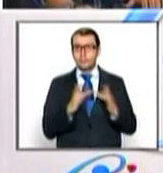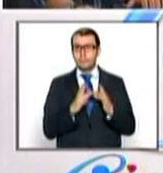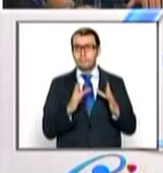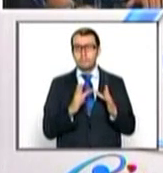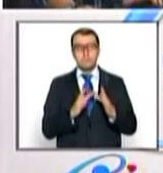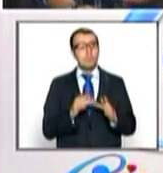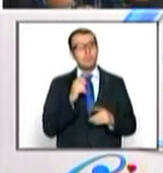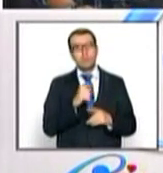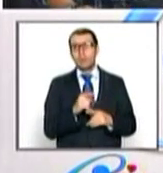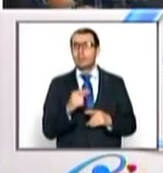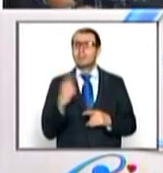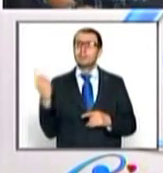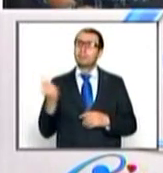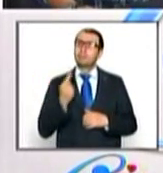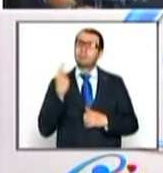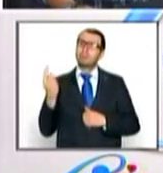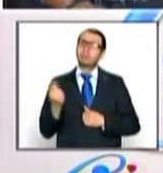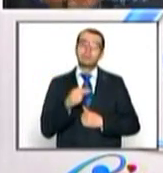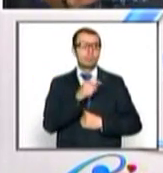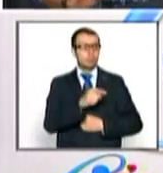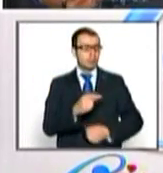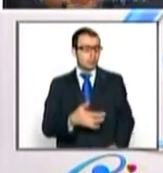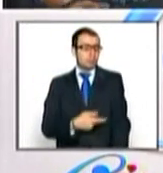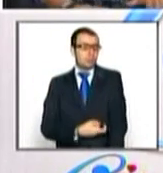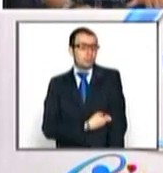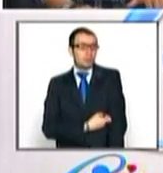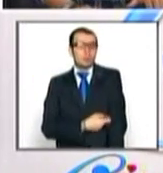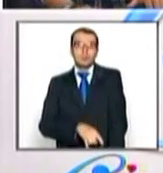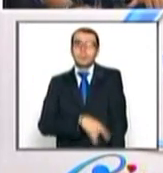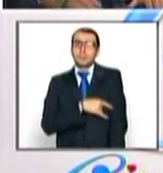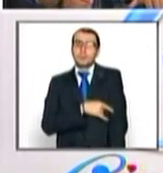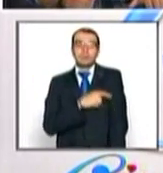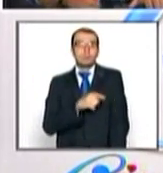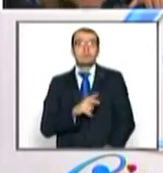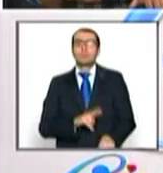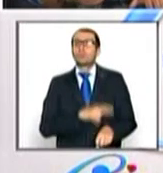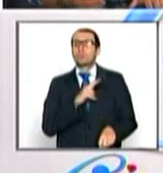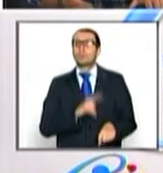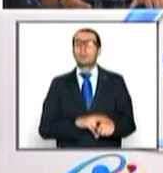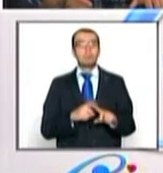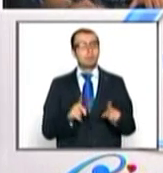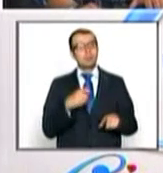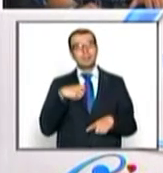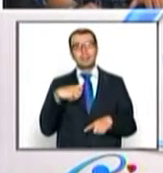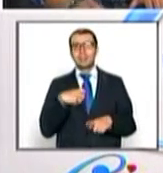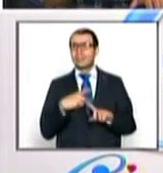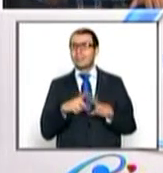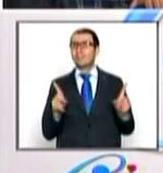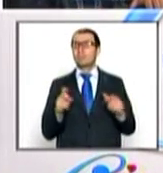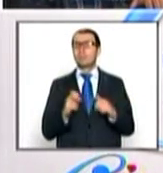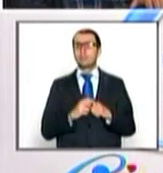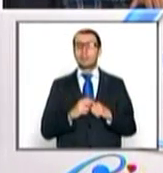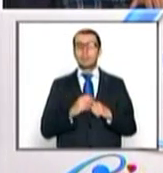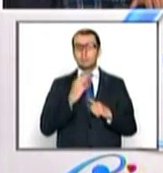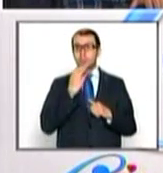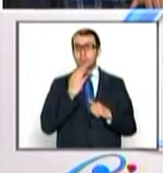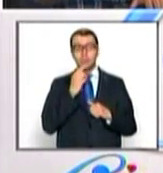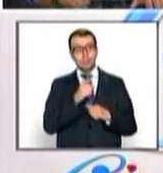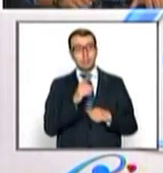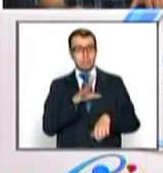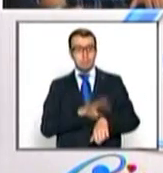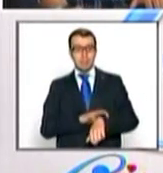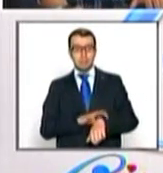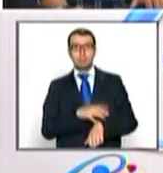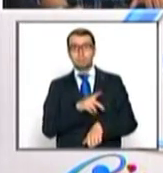generalmente utilizamos la solución salina, que es lo mismo que usan en las clínicas comunes y corrientes, pero la diferencia radica en que los medicamentos que se van a